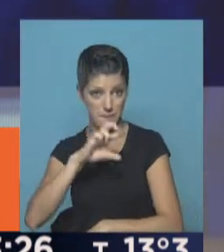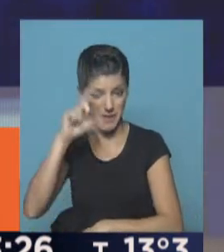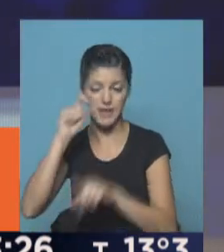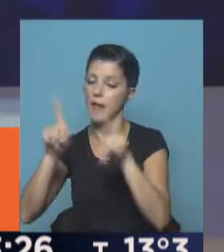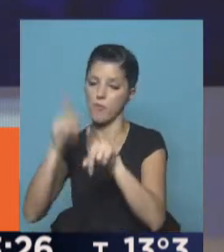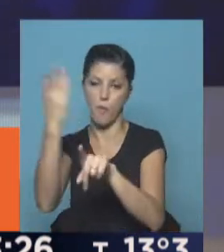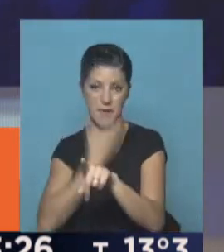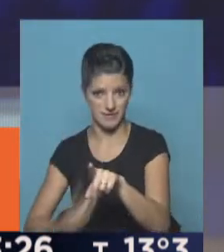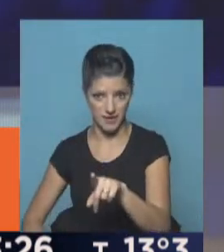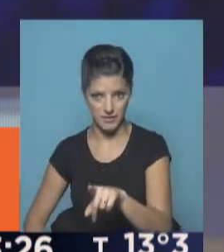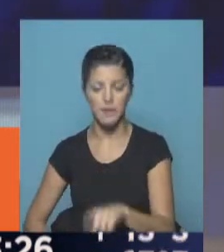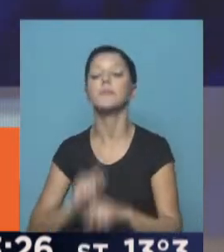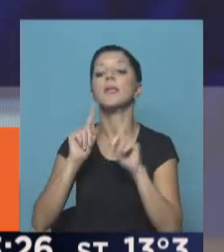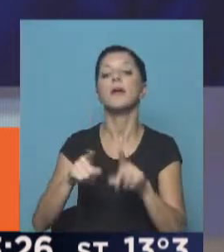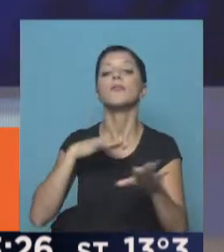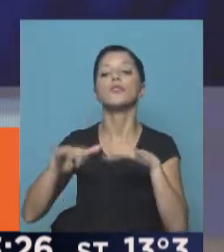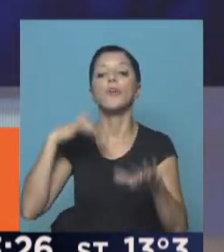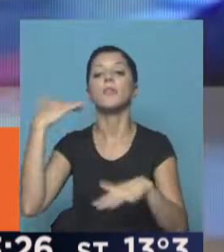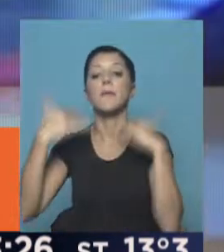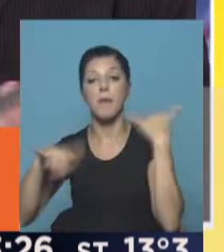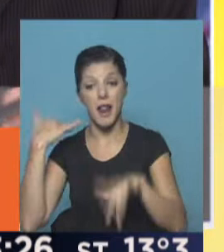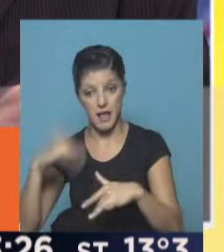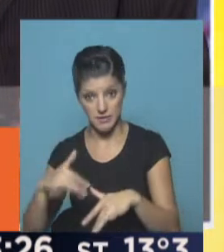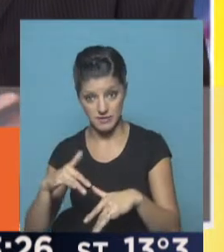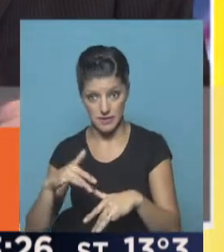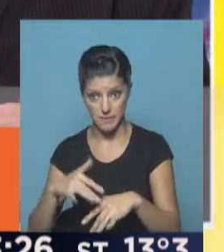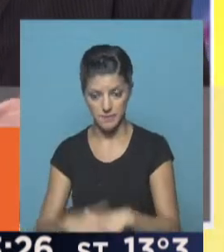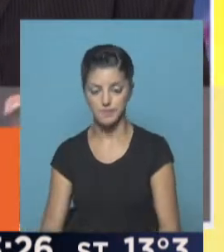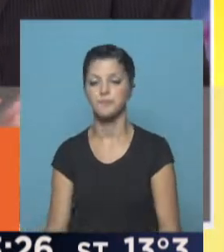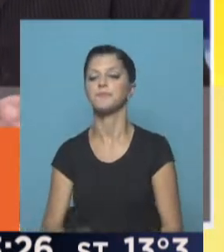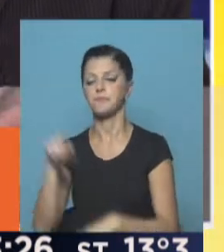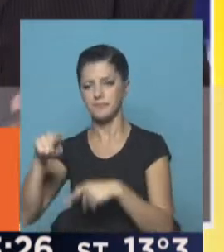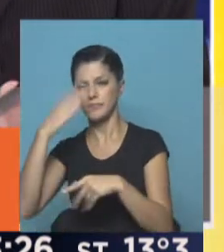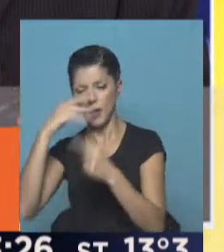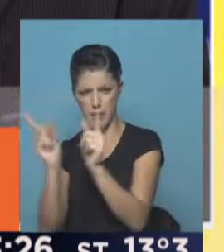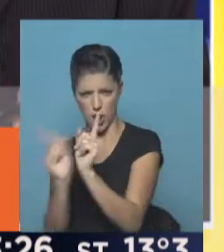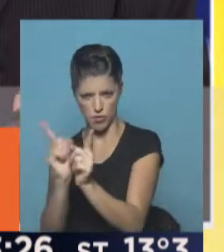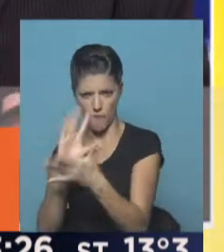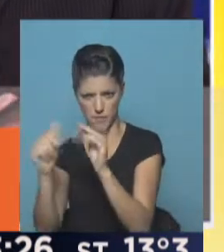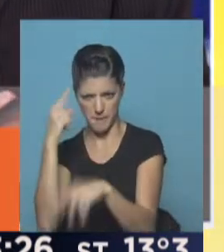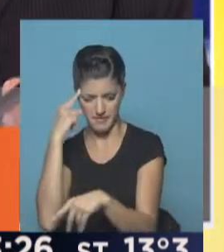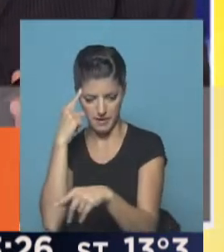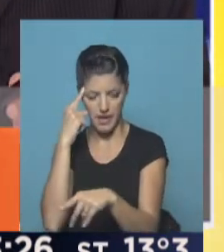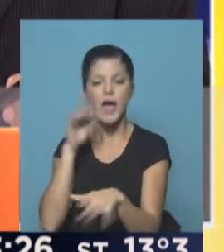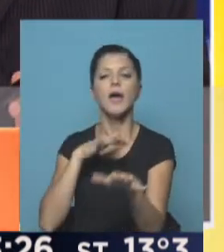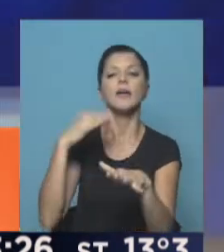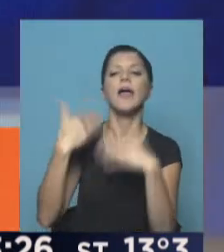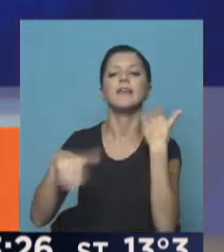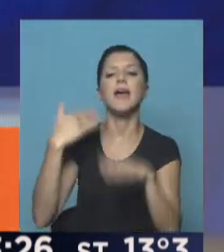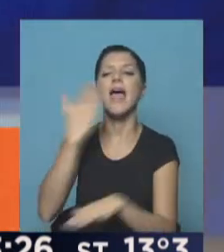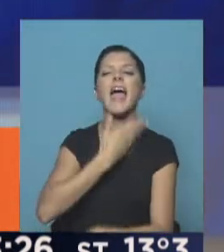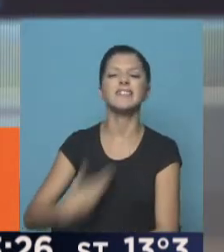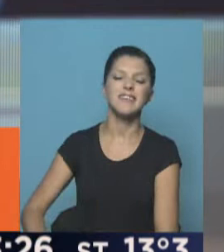Y levantar el estado de urgencia. Y allí hay dos visiones. Una es el estado de urgencia